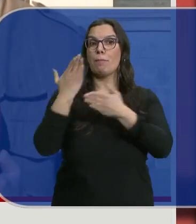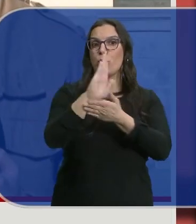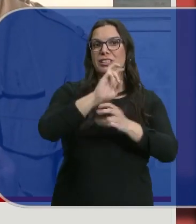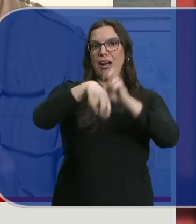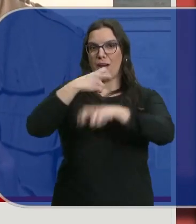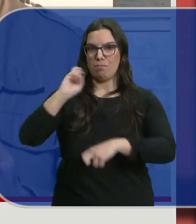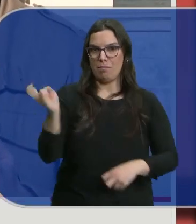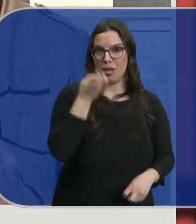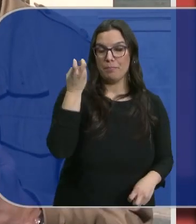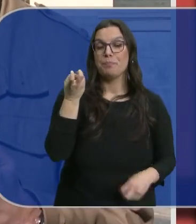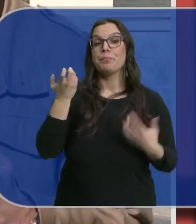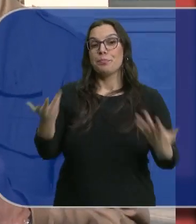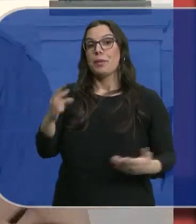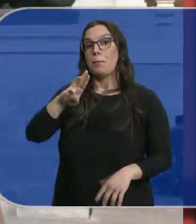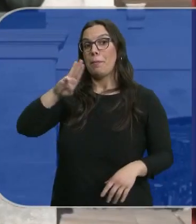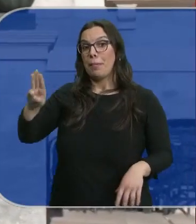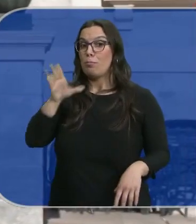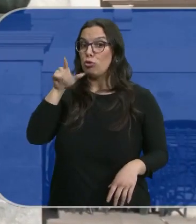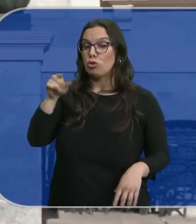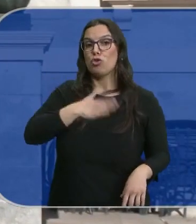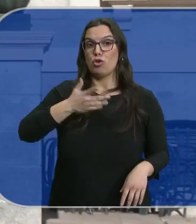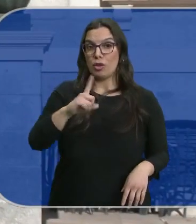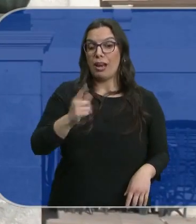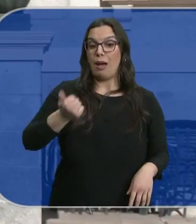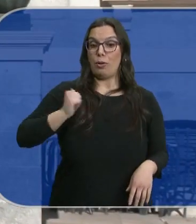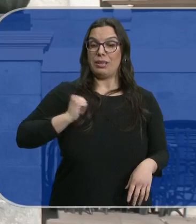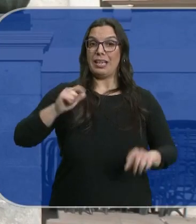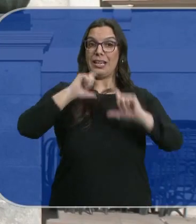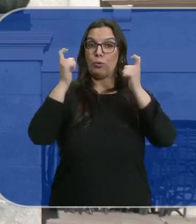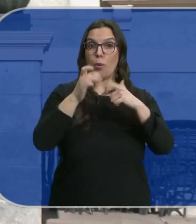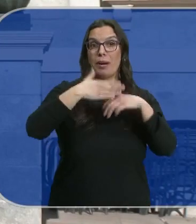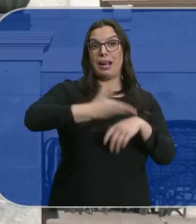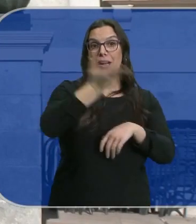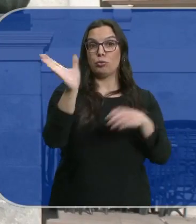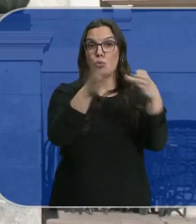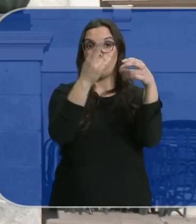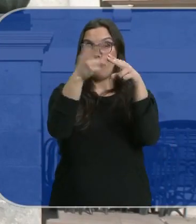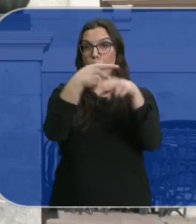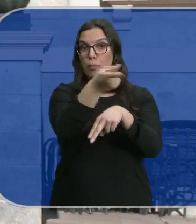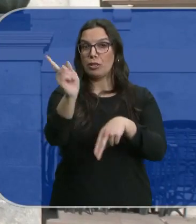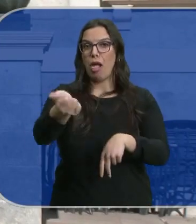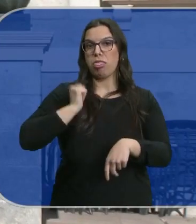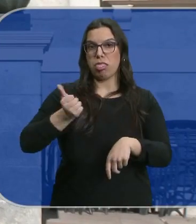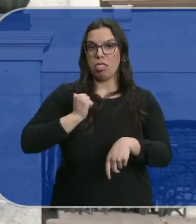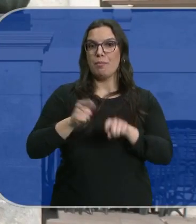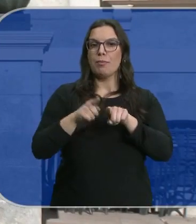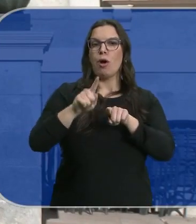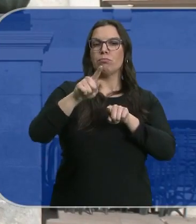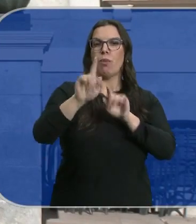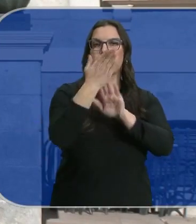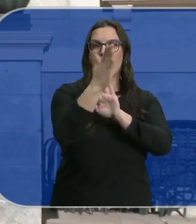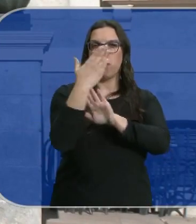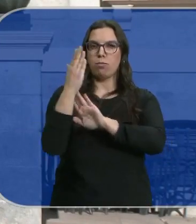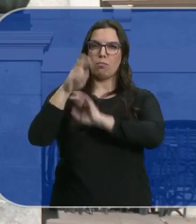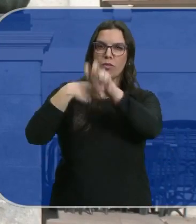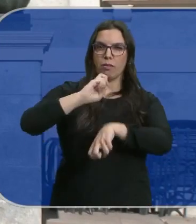Sí, eso es precisamente lo que el Partido Popular no quería, que se utilizara esta reunión para que el resto de grupos políticos la aprovechasen e introdujesen otro tipo